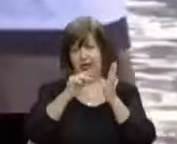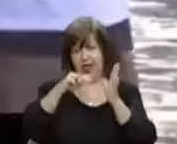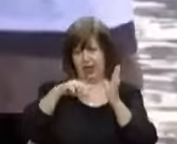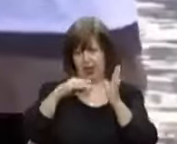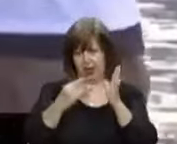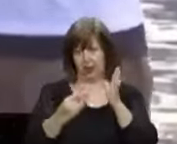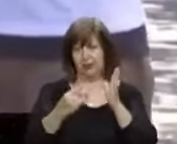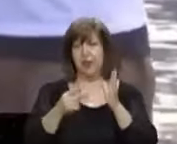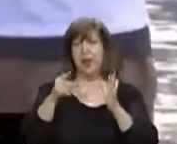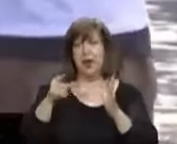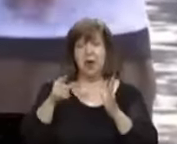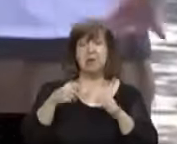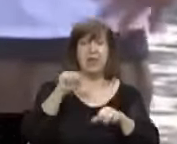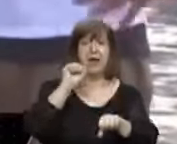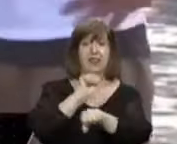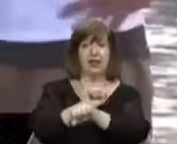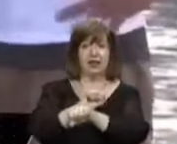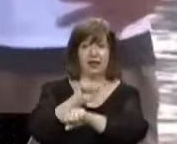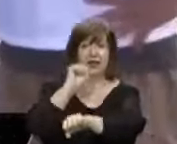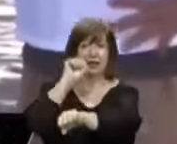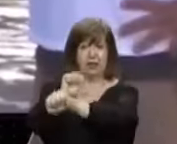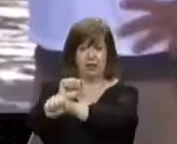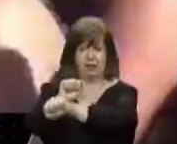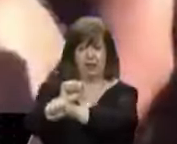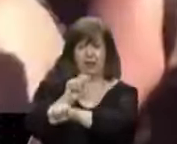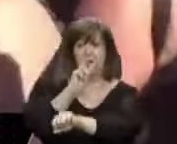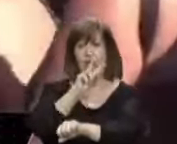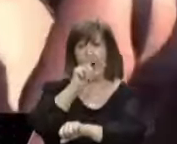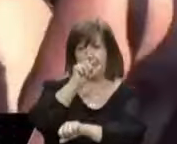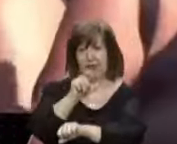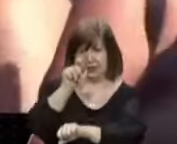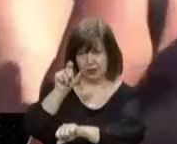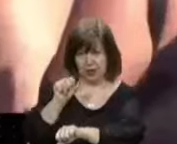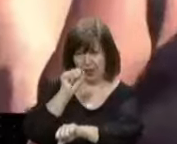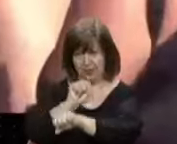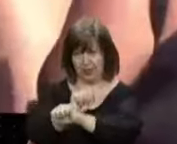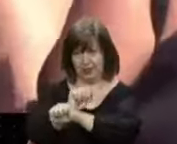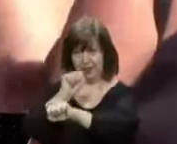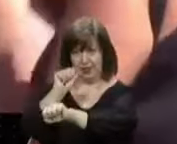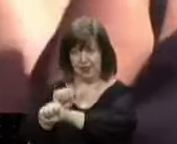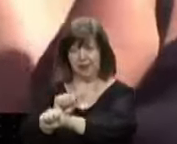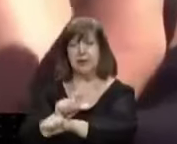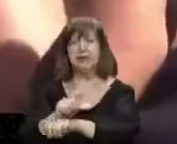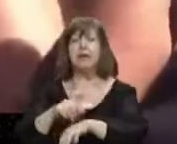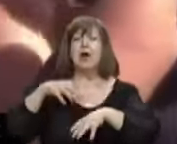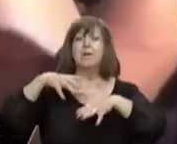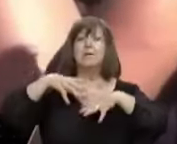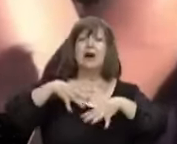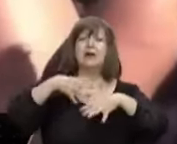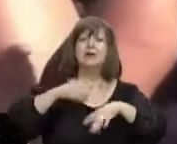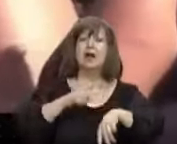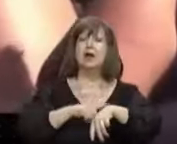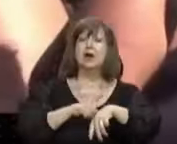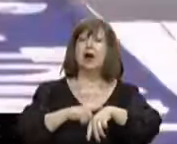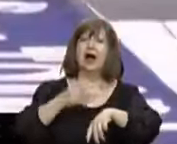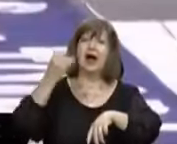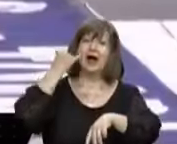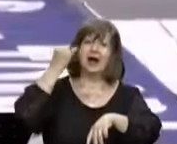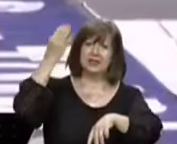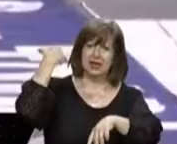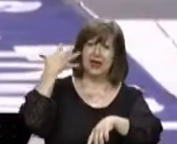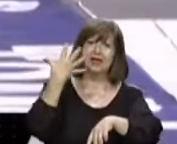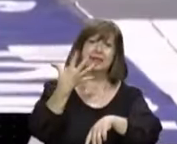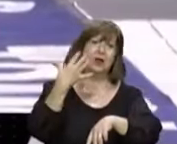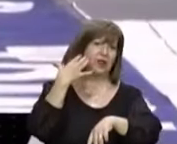hay dos detenciones que han generado muchas miradas. Claro, la marcha fue ayer a las 5 de la tarde